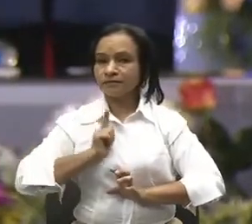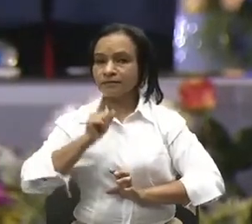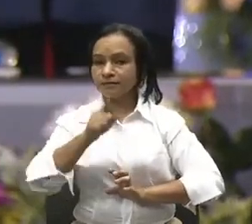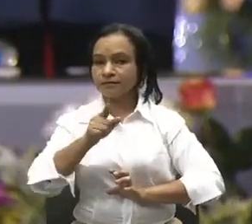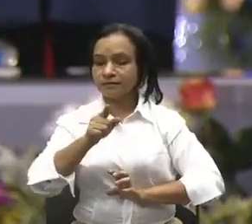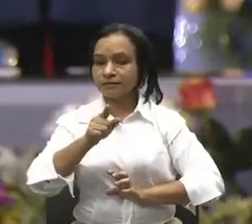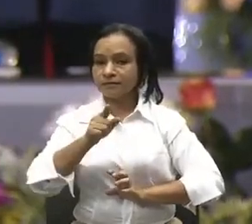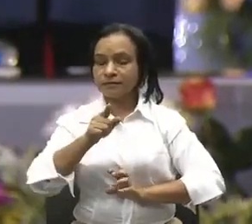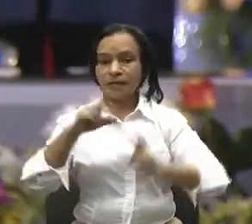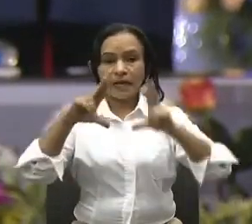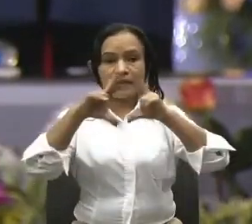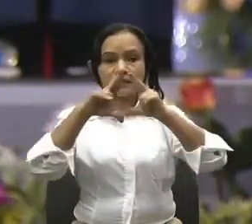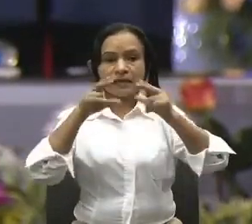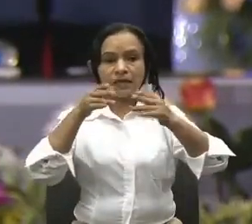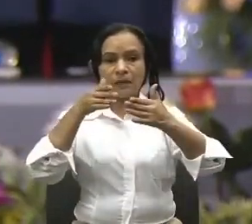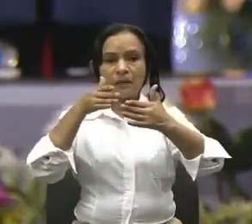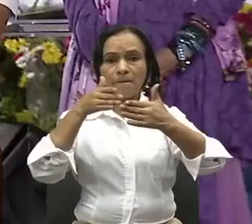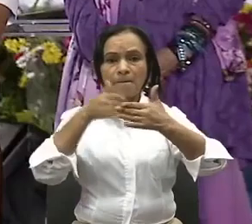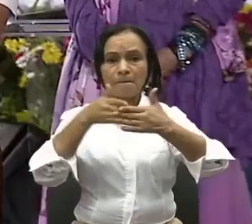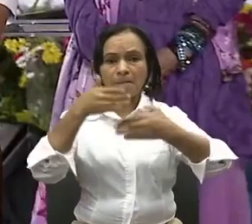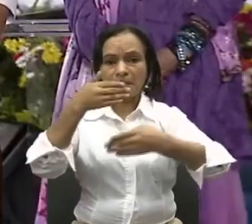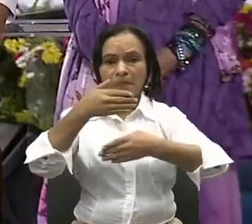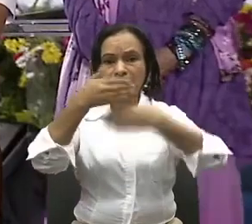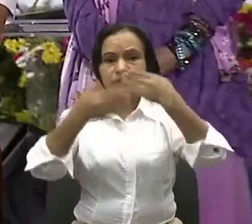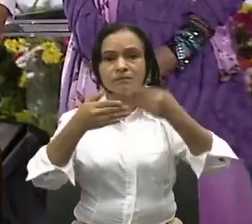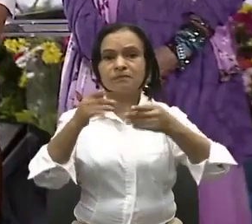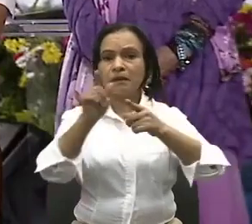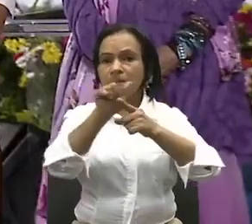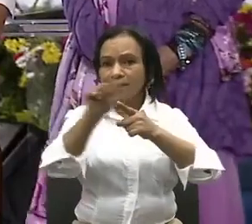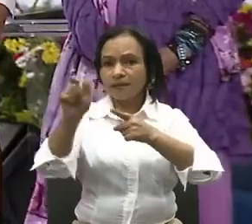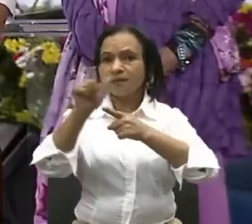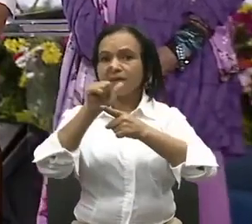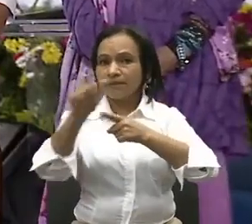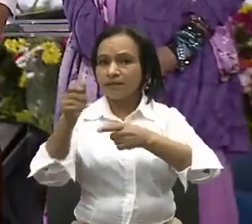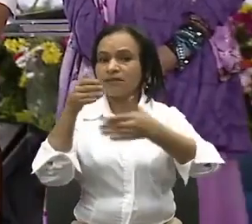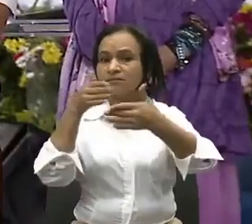paralizado el país durante varios meses.